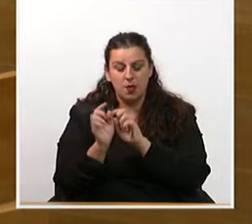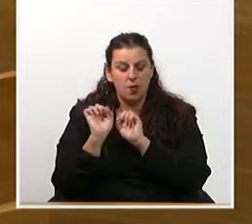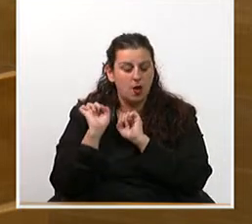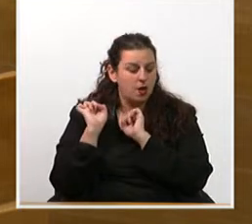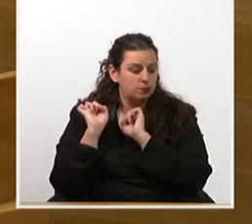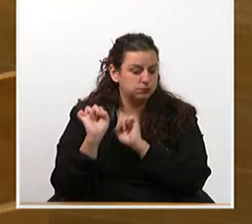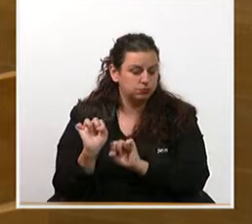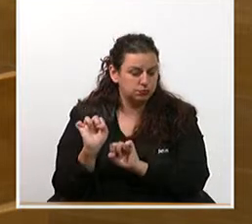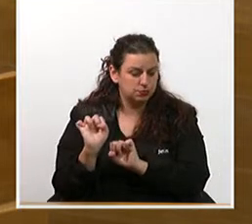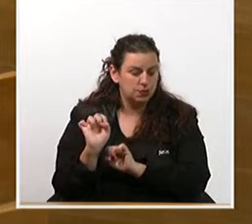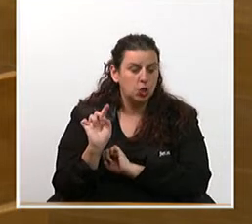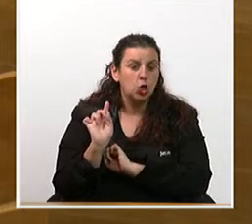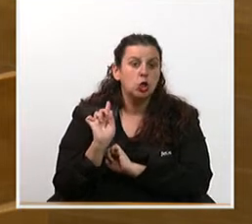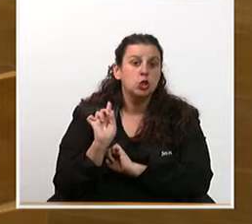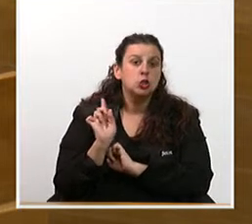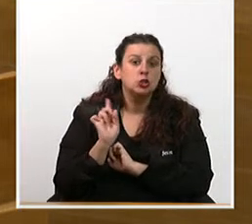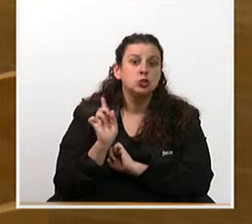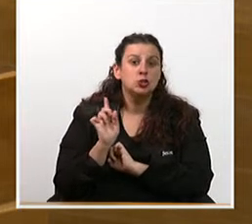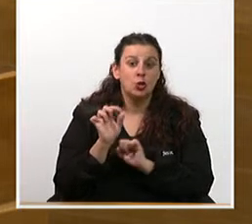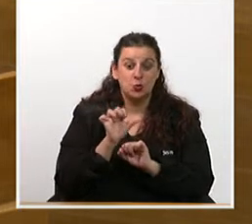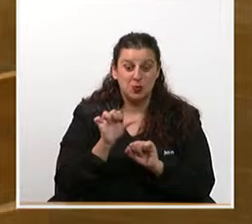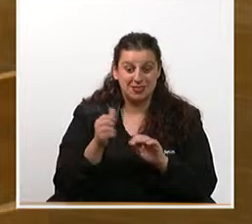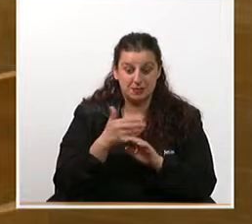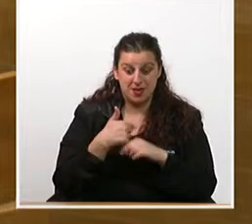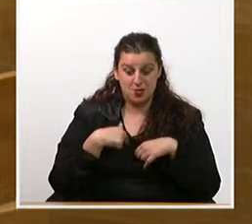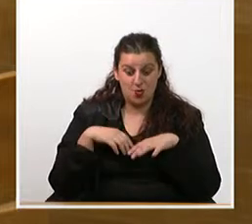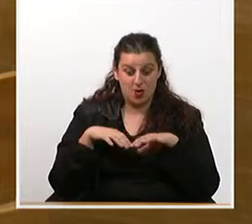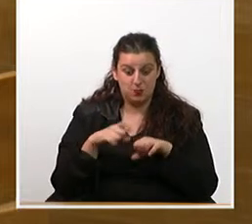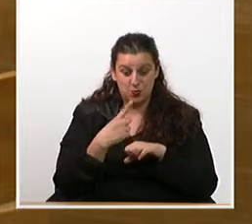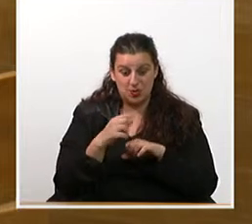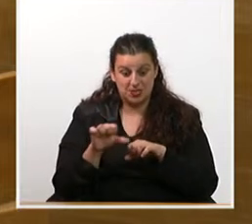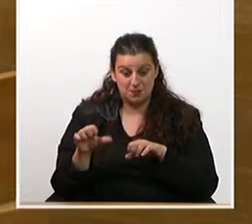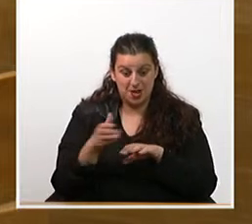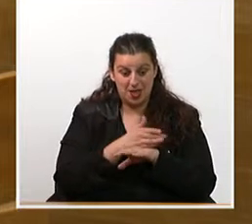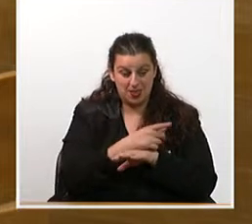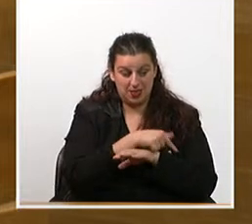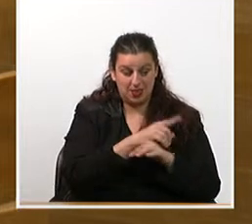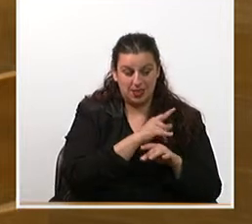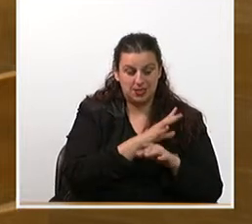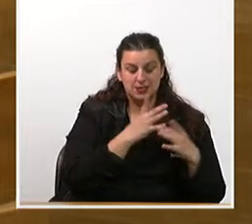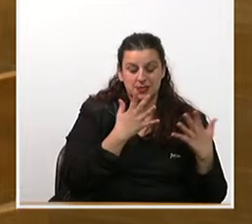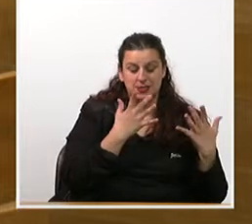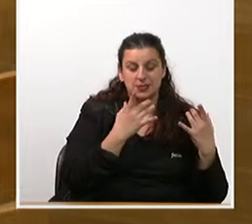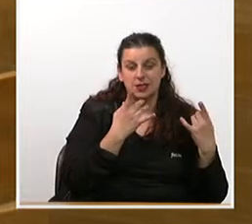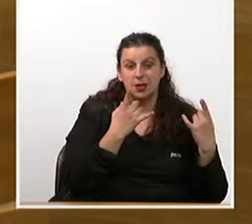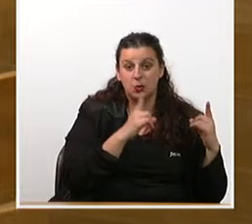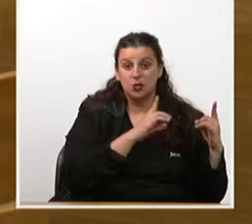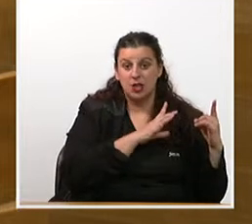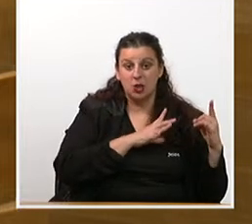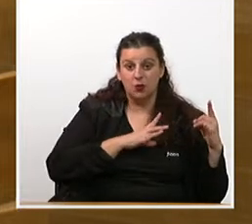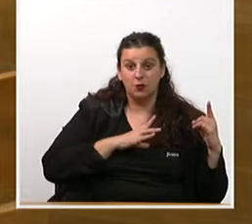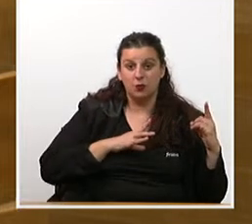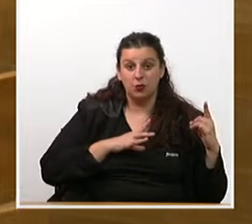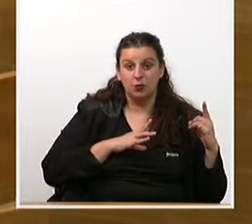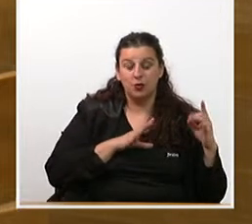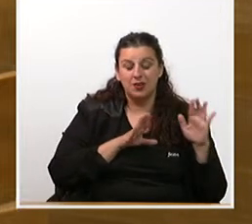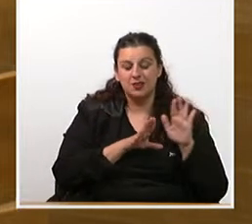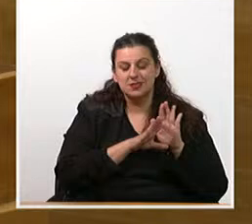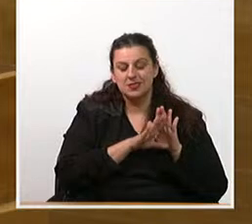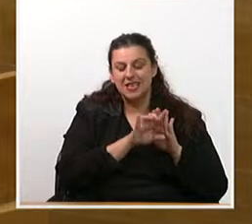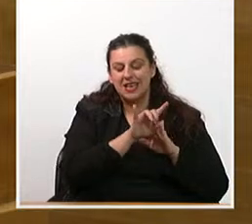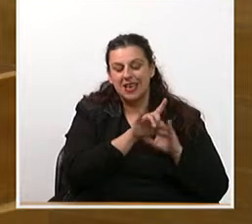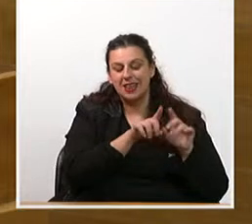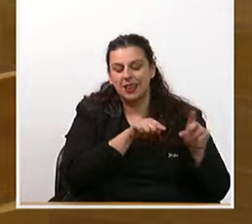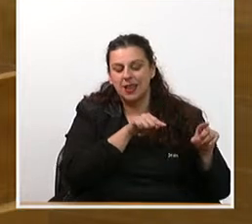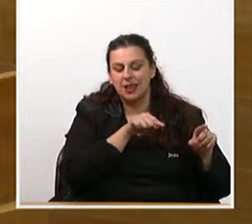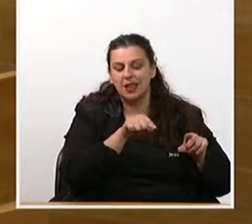solo metieron una semana antes de que yo tomara posesión aquellos que se habían mantenido con el psoe o con